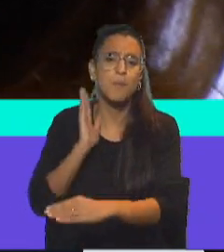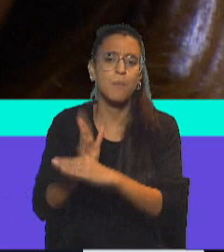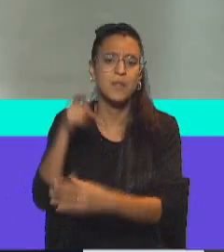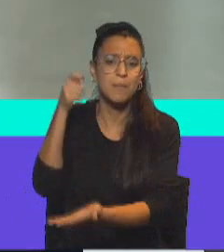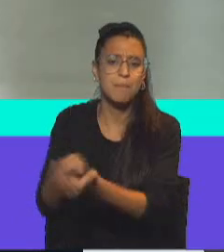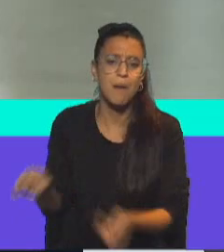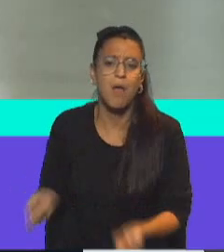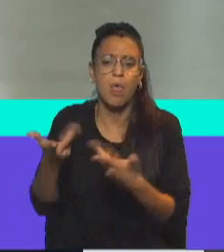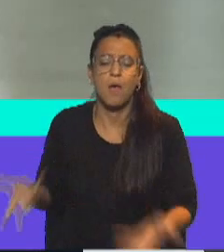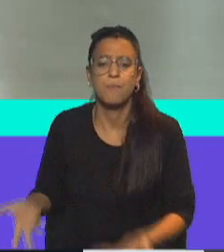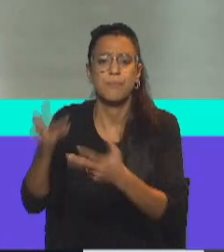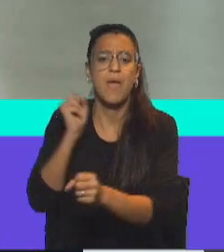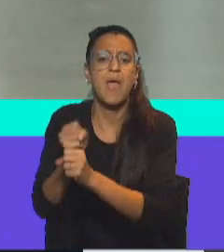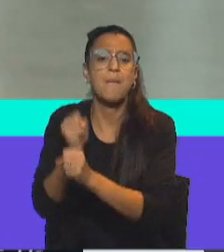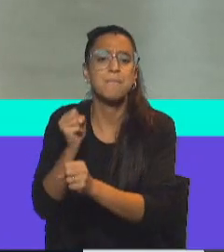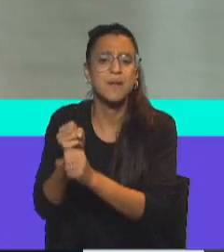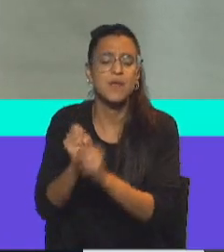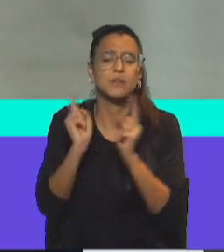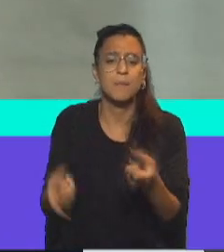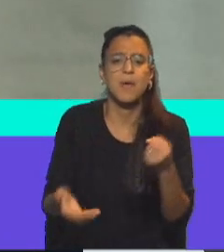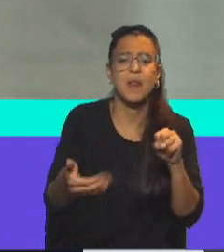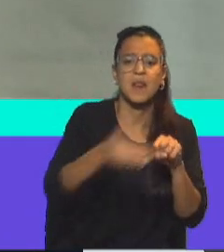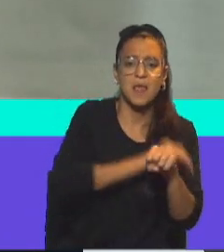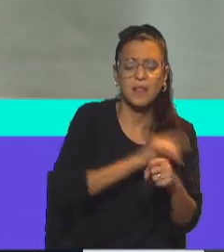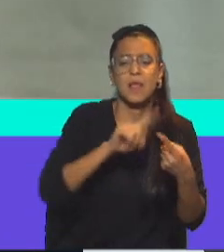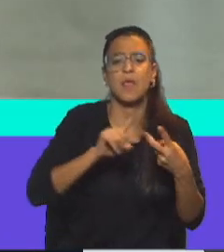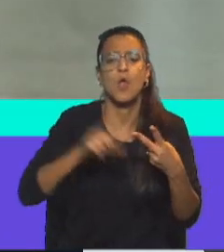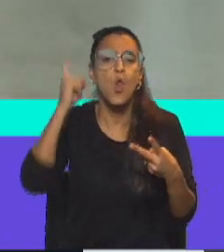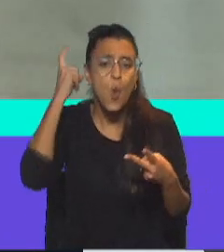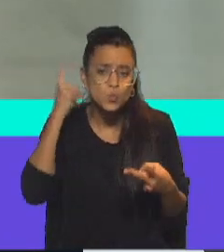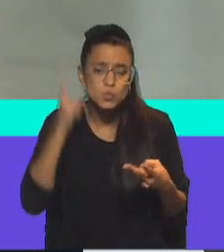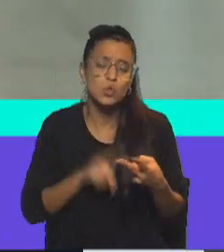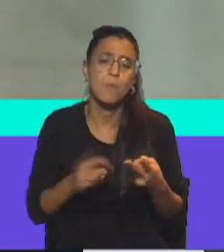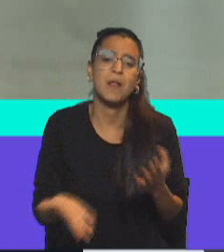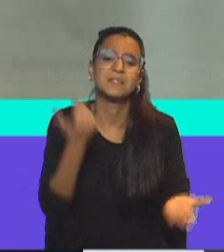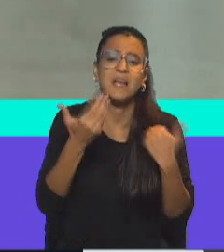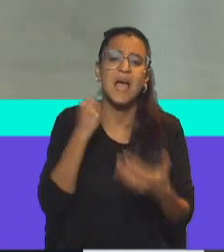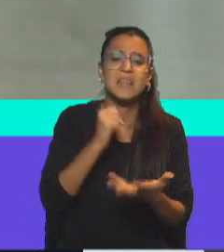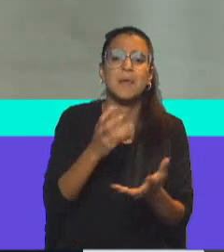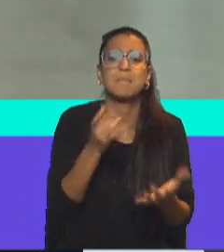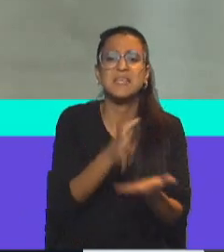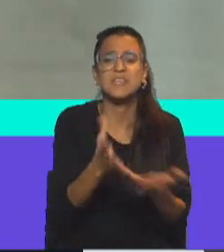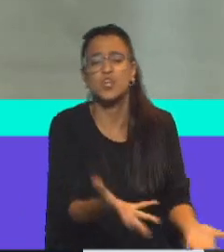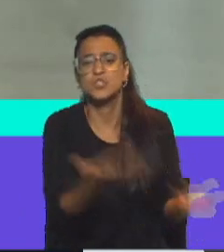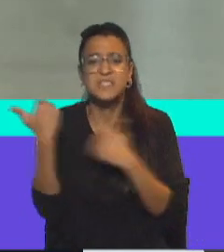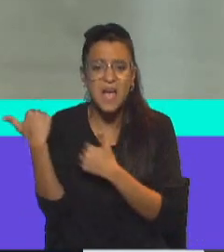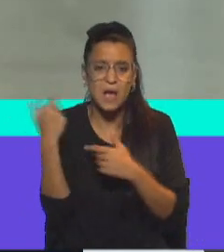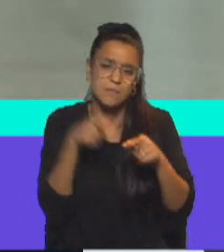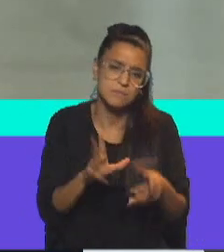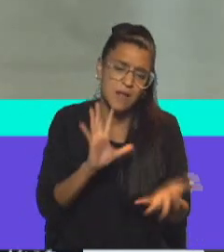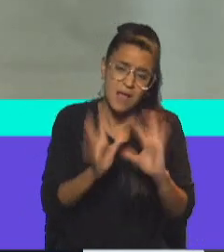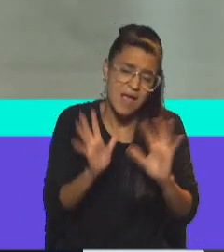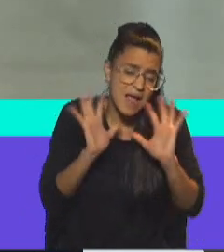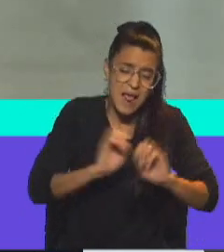generar empleo y escuchamos a la renta y luego el proyecto de lousteau para eliminar las indemnizaciones está claro que van por ese